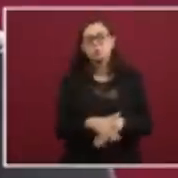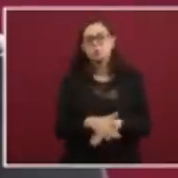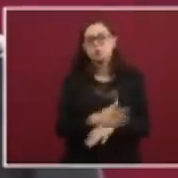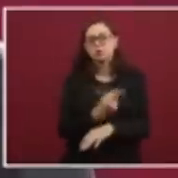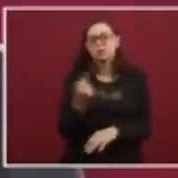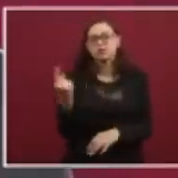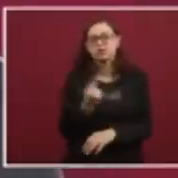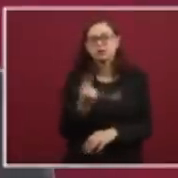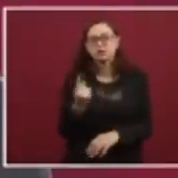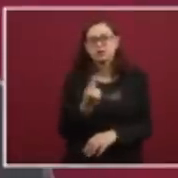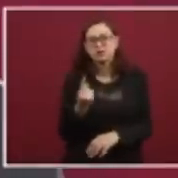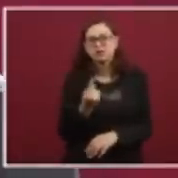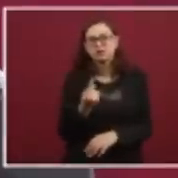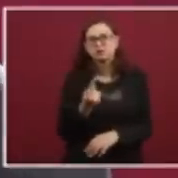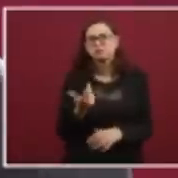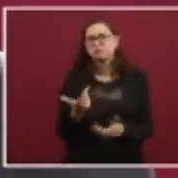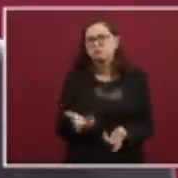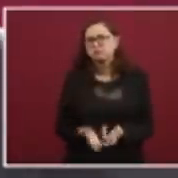nosotros